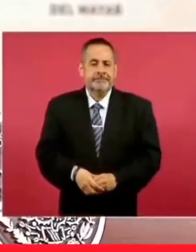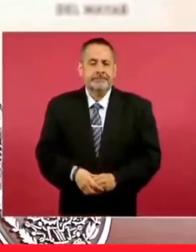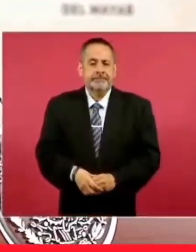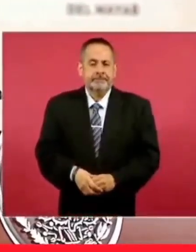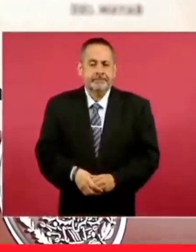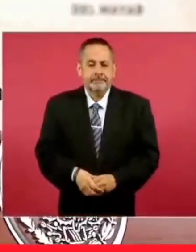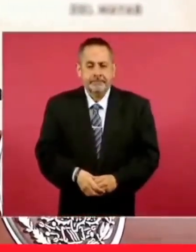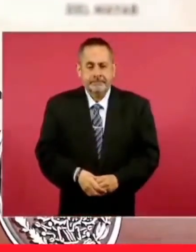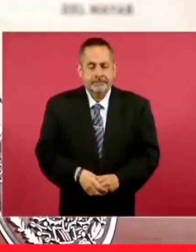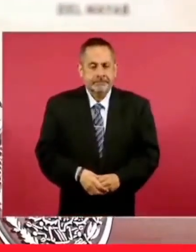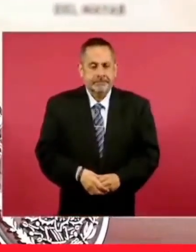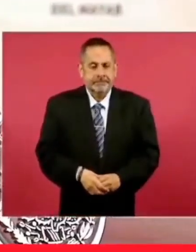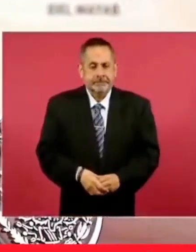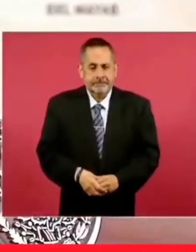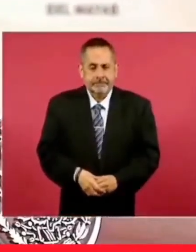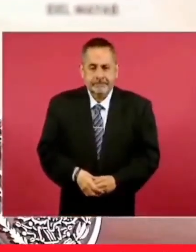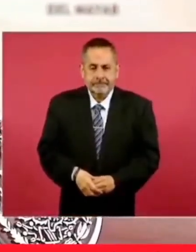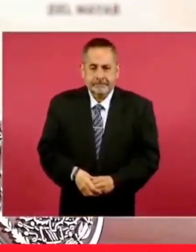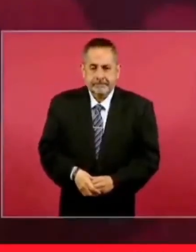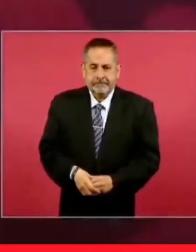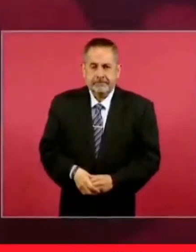Y son bastante